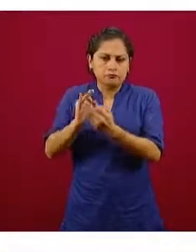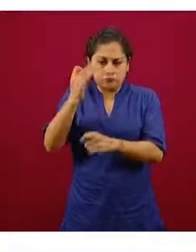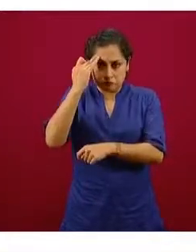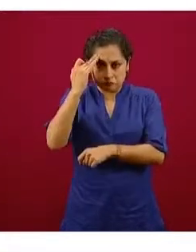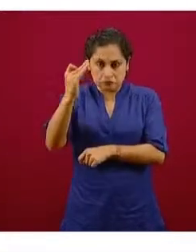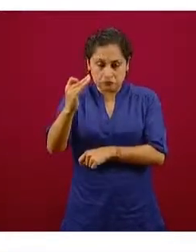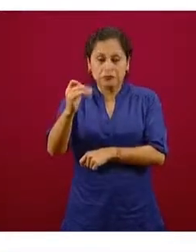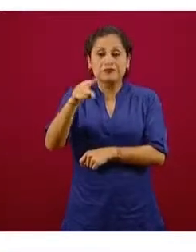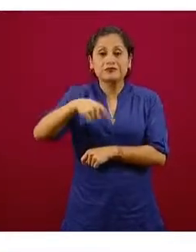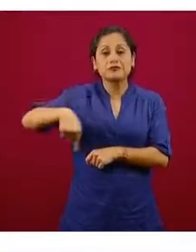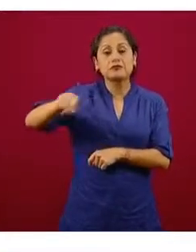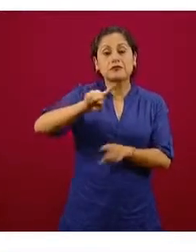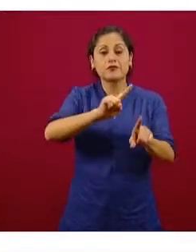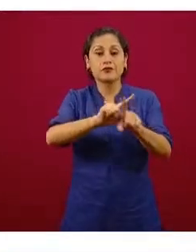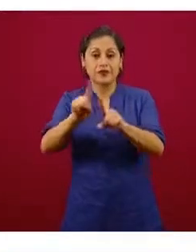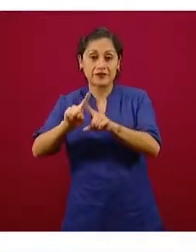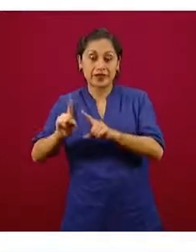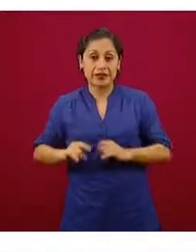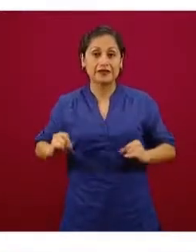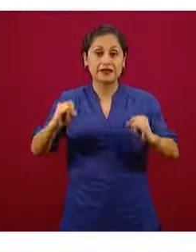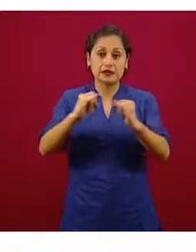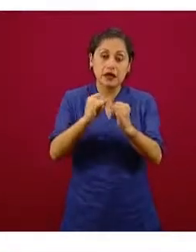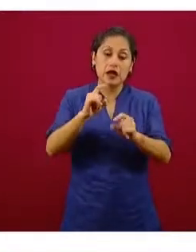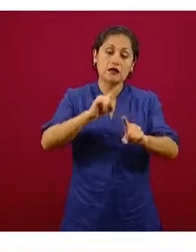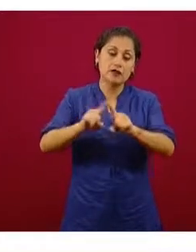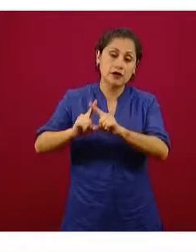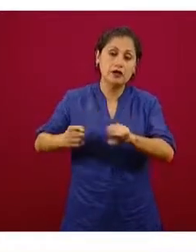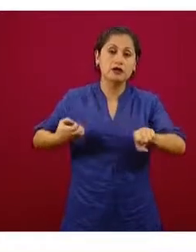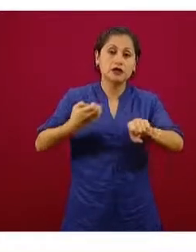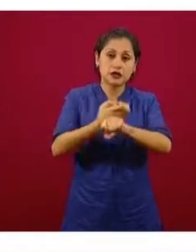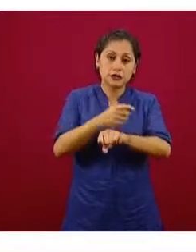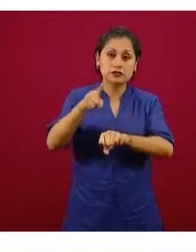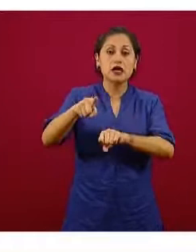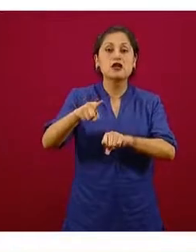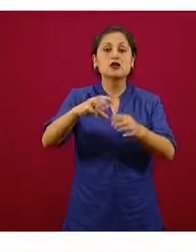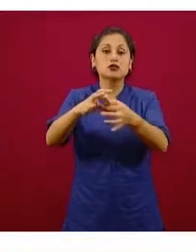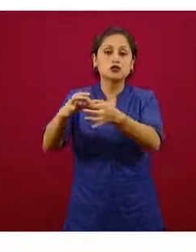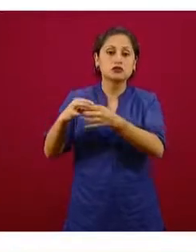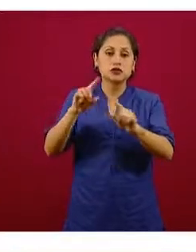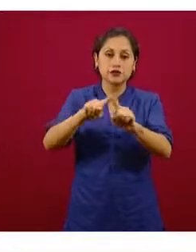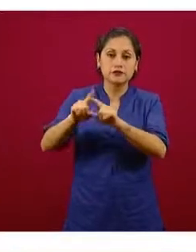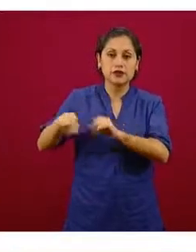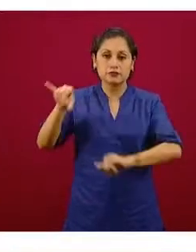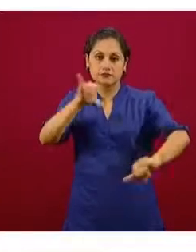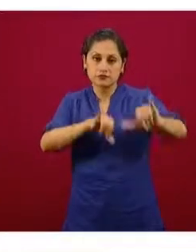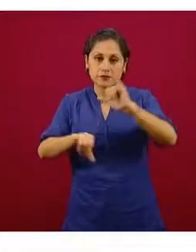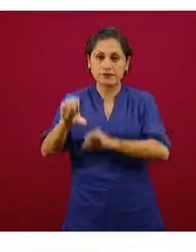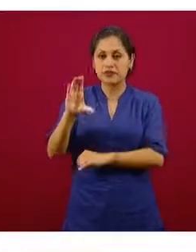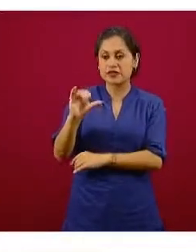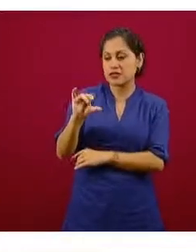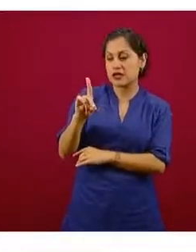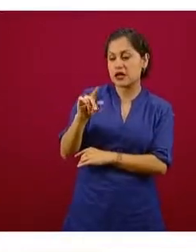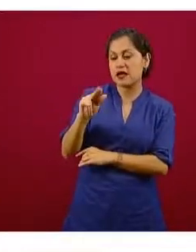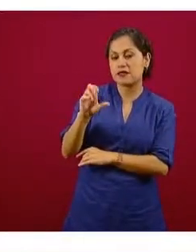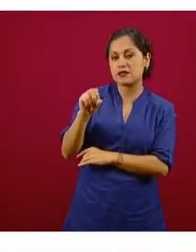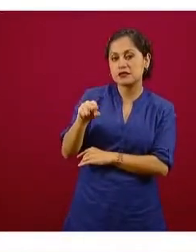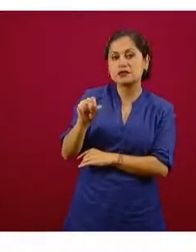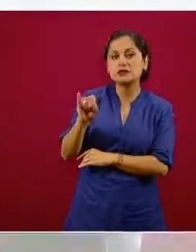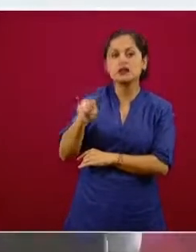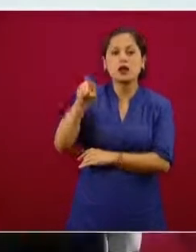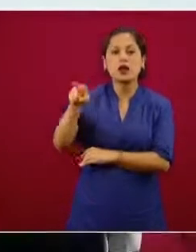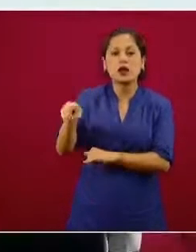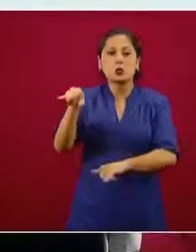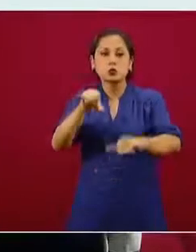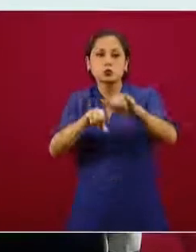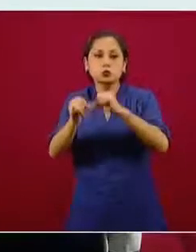tomando las diferentes entidades federativas, la Red Nacional de Laboratorios, el SINAVE en sí, en poder realizar una confirmación